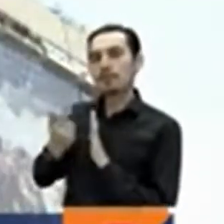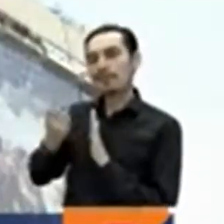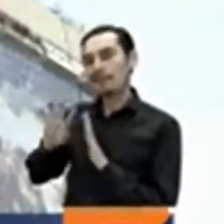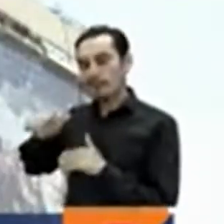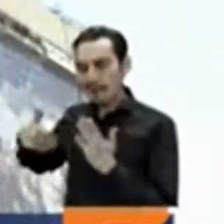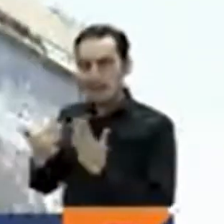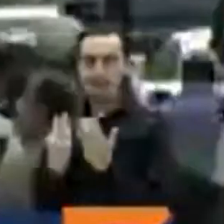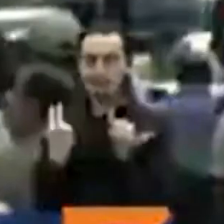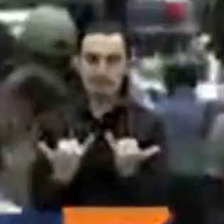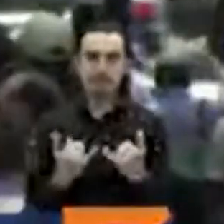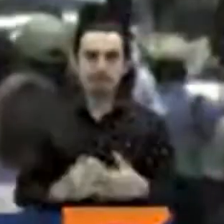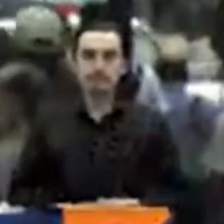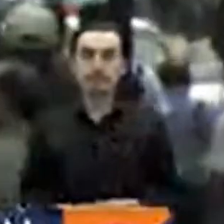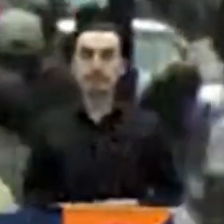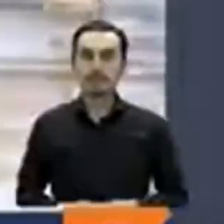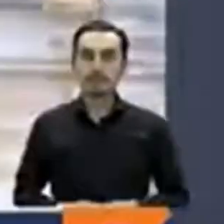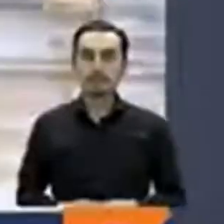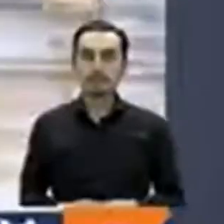hasta hoy.